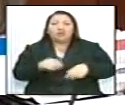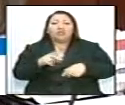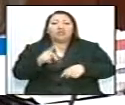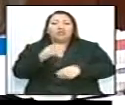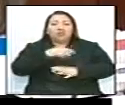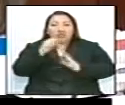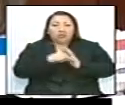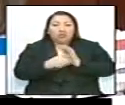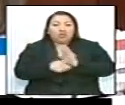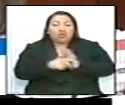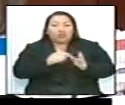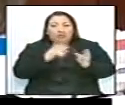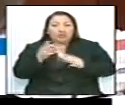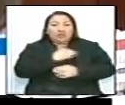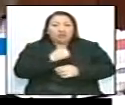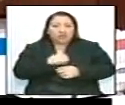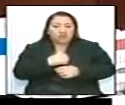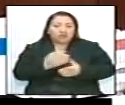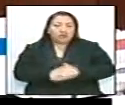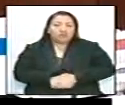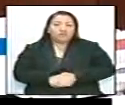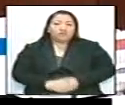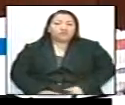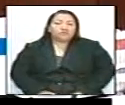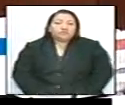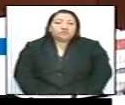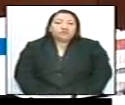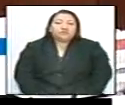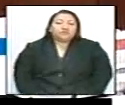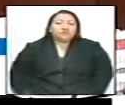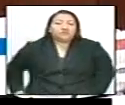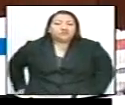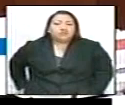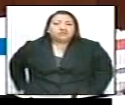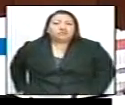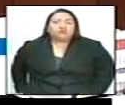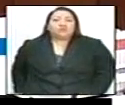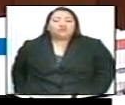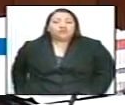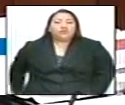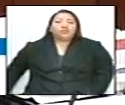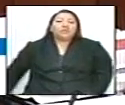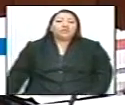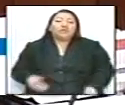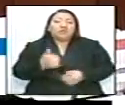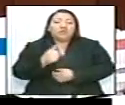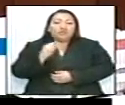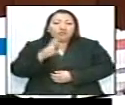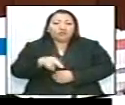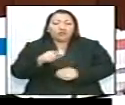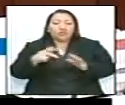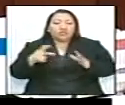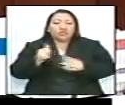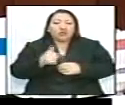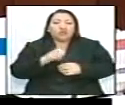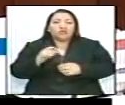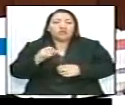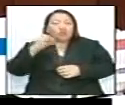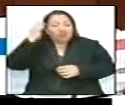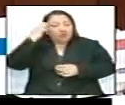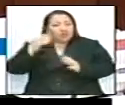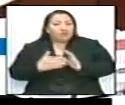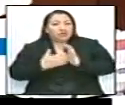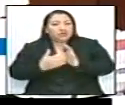del proyecto de ley por parte del Ejecutivo, y desde abril del año 2018, en que mi partido Acción Popular